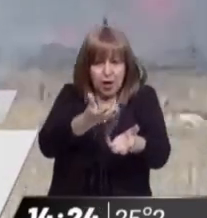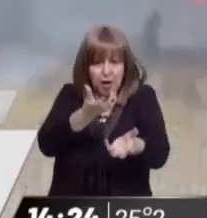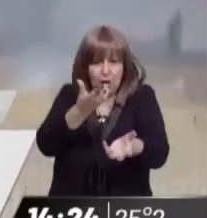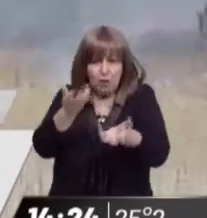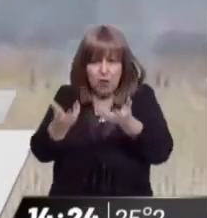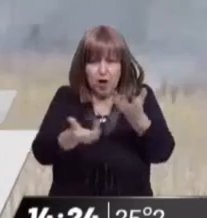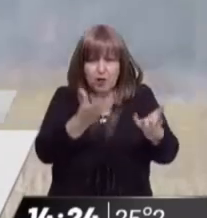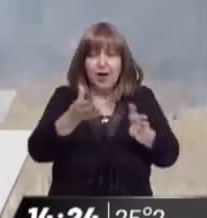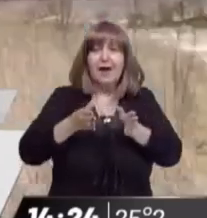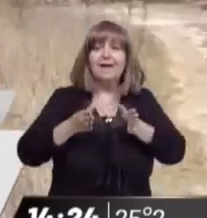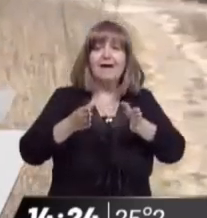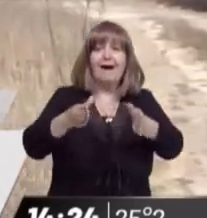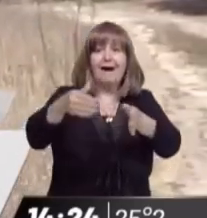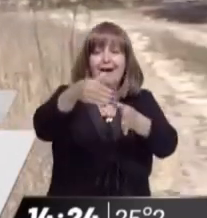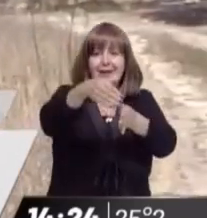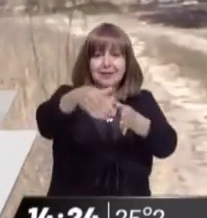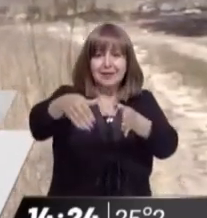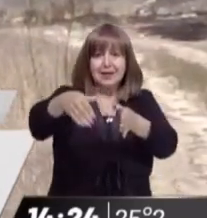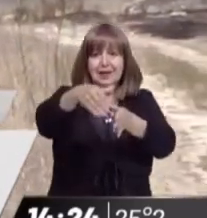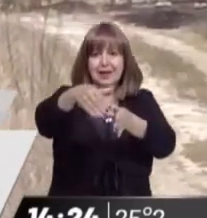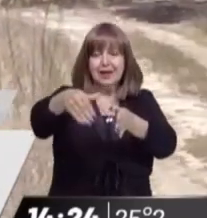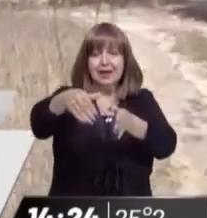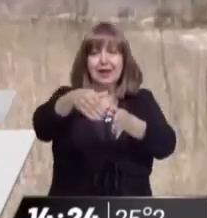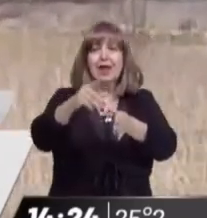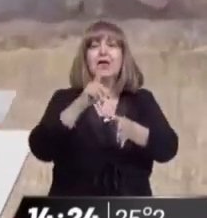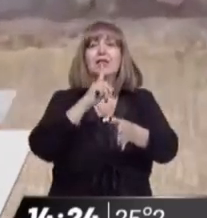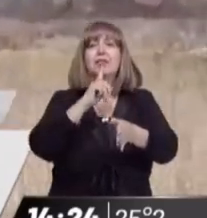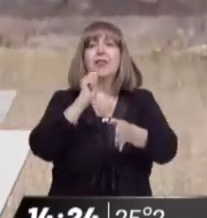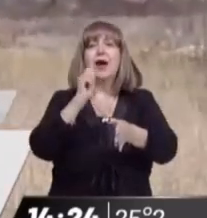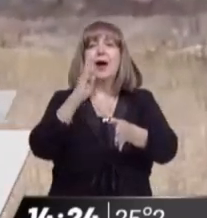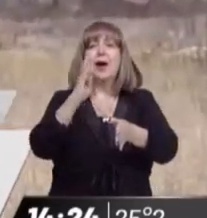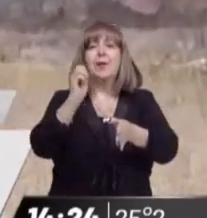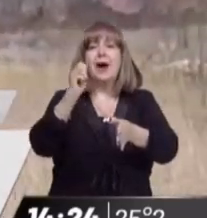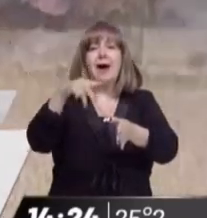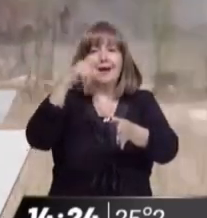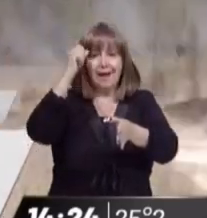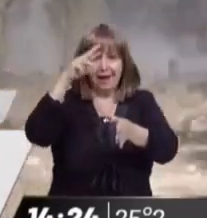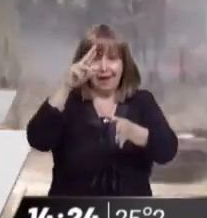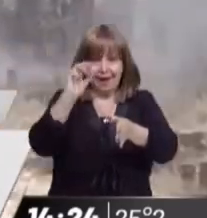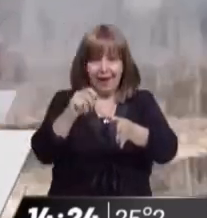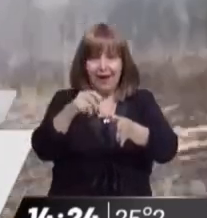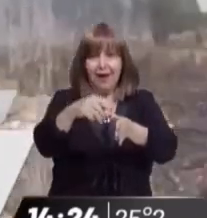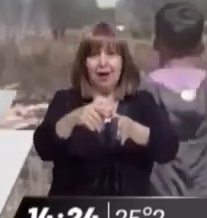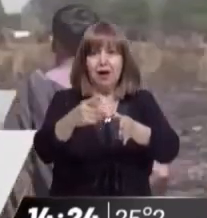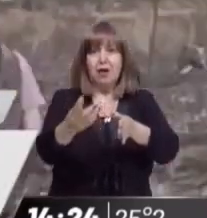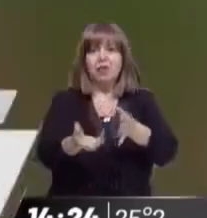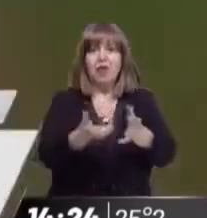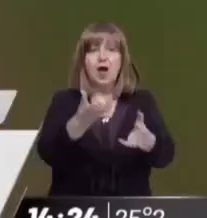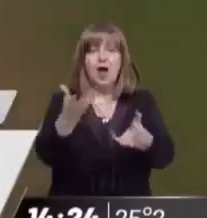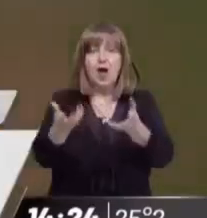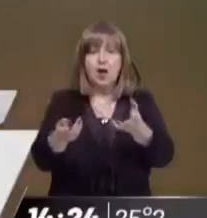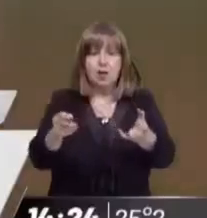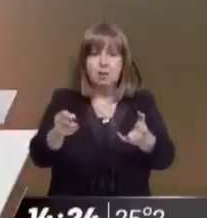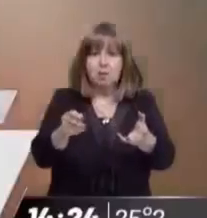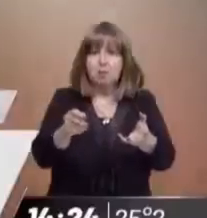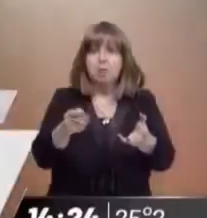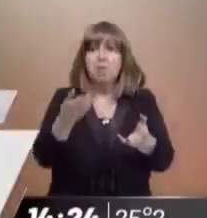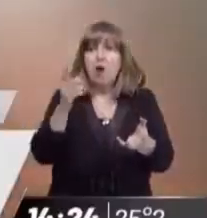en la calle Kraft y Sabanera. Sí. Se produjo, todavía se están investigando